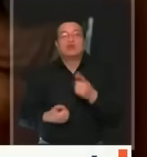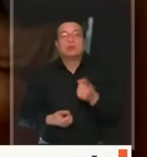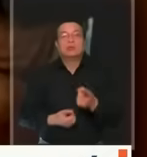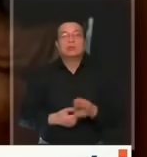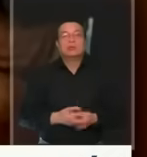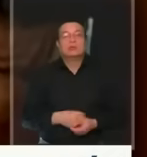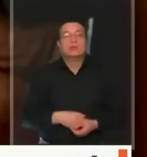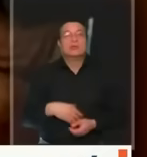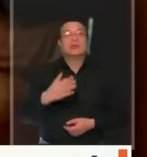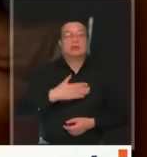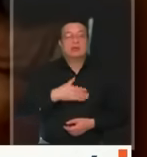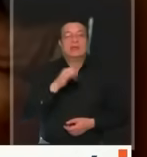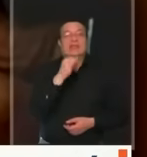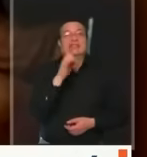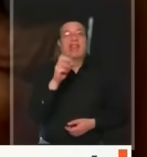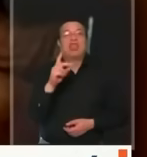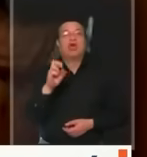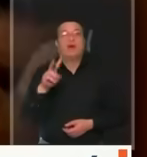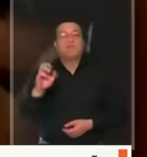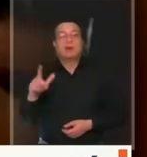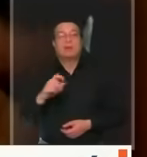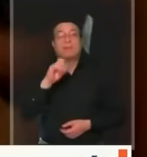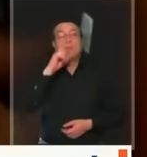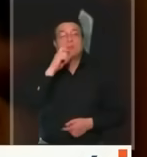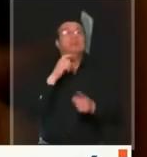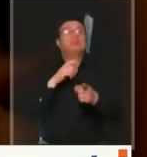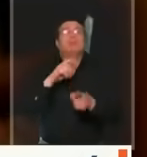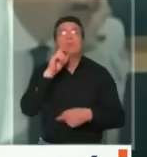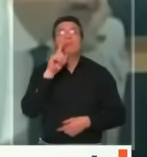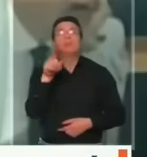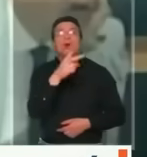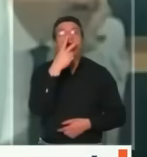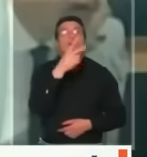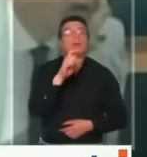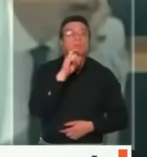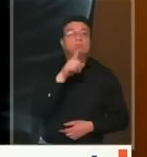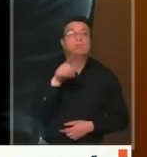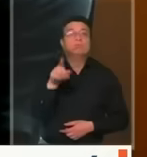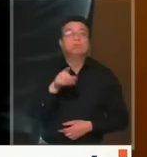Manuel Alejandro Sandoval Rivera. ¿Quién es? No lo veo.